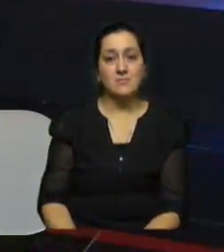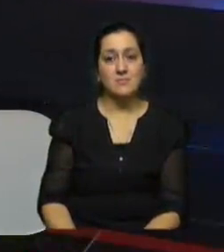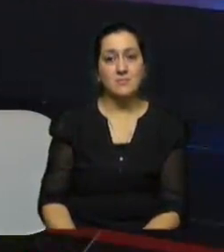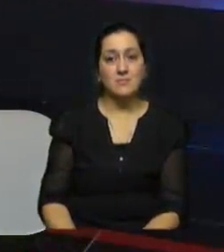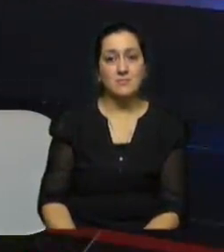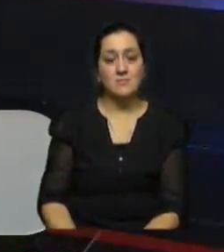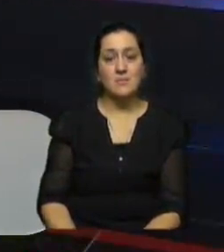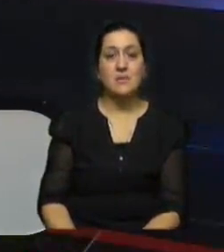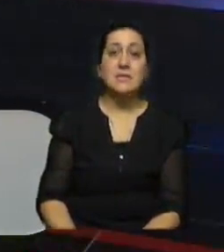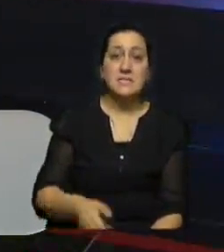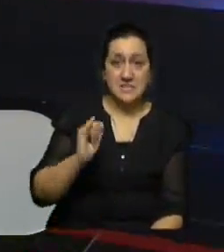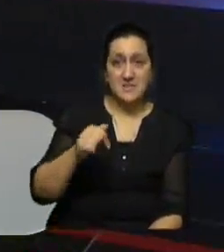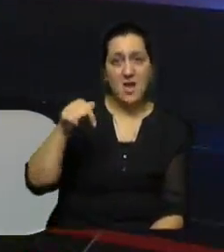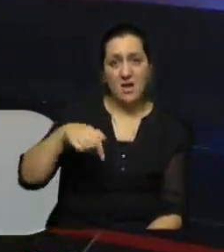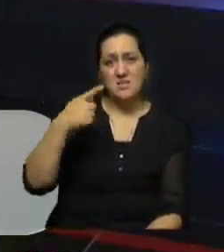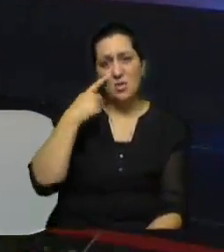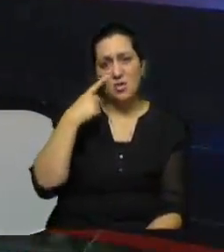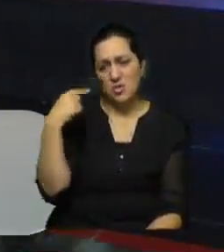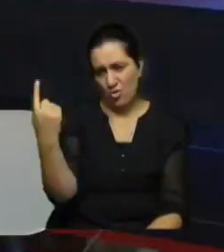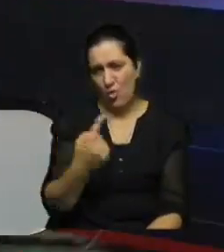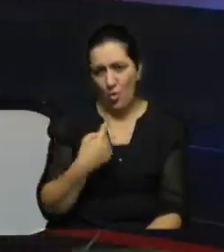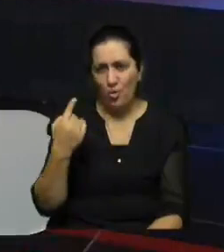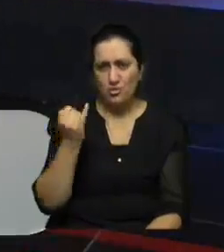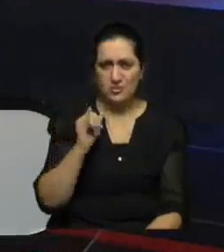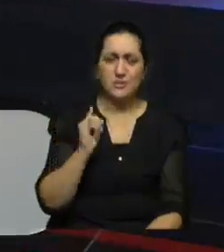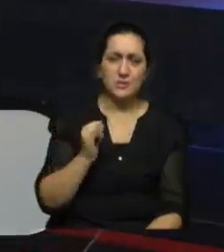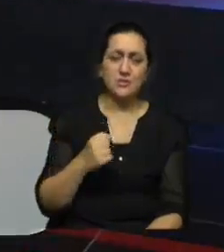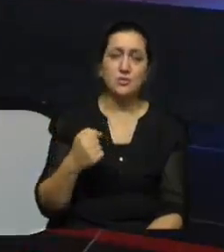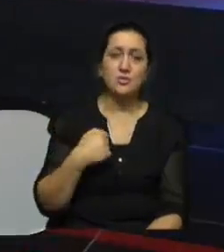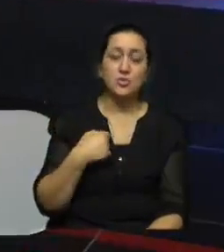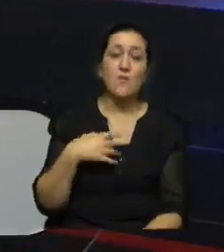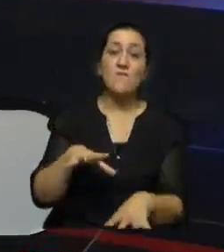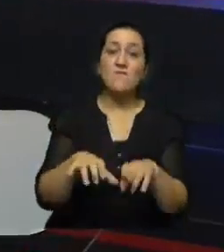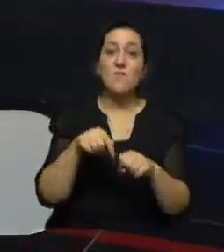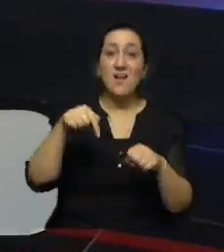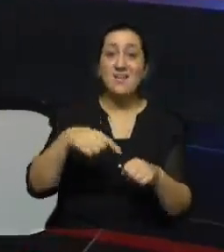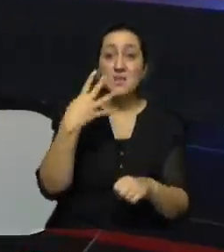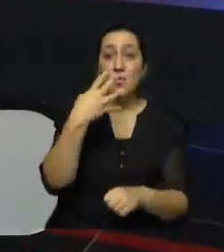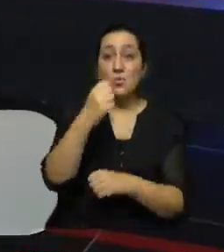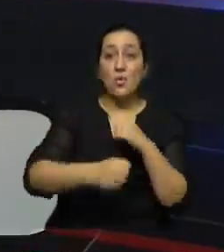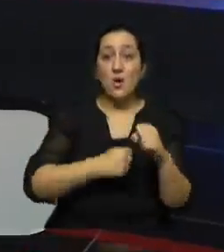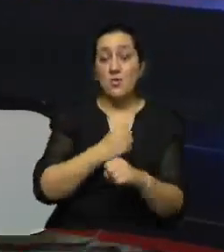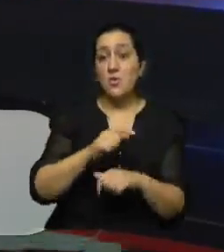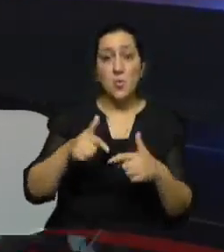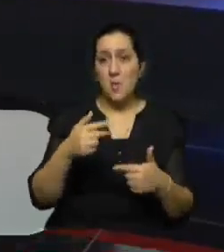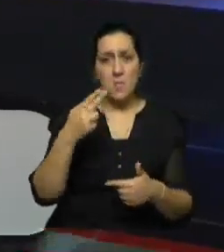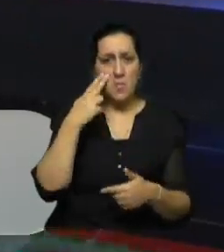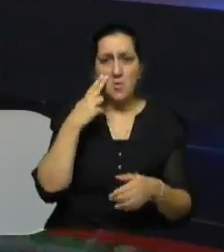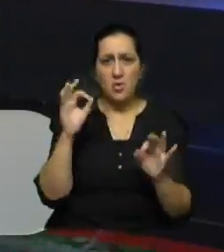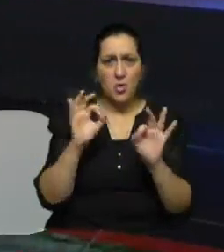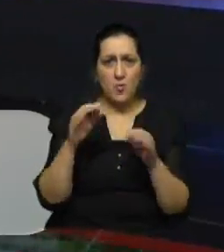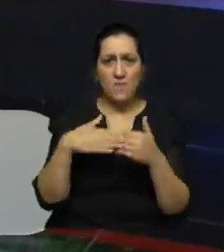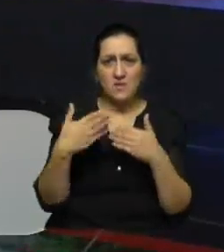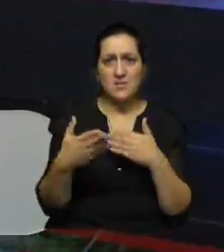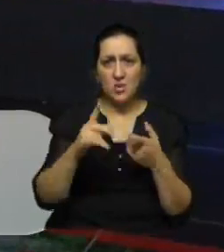Sí, yo pienso que sí. Aquí se conocen todos, ¿verdad? Sí. Sí, yo hace 4 años que vivo acá y nunca tuve problema con ningún vecino. Me